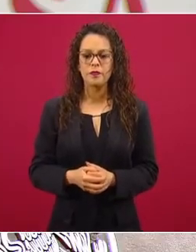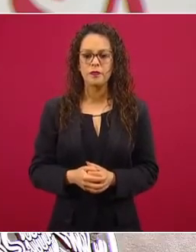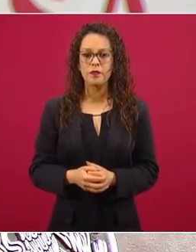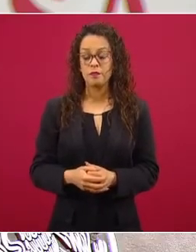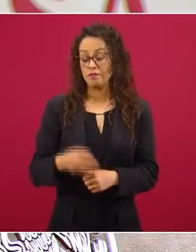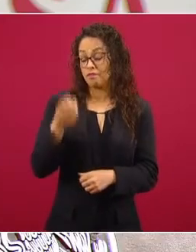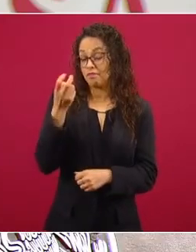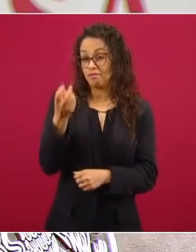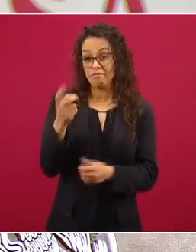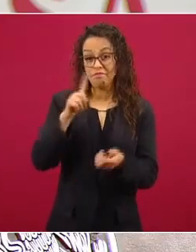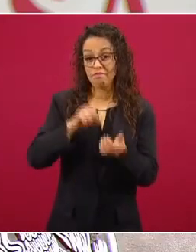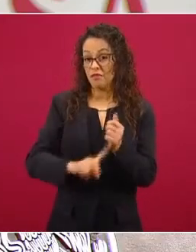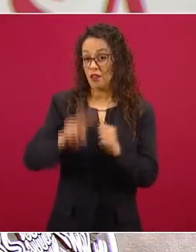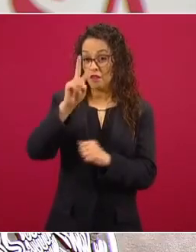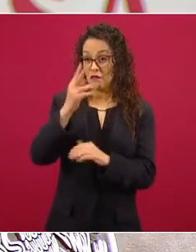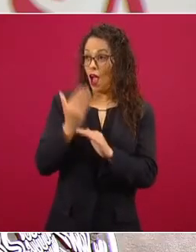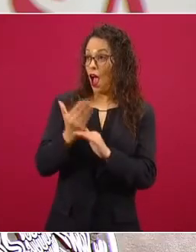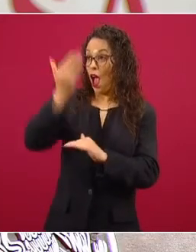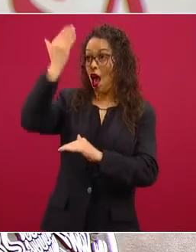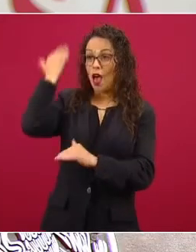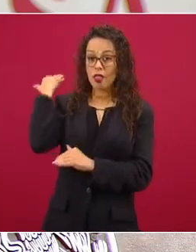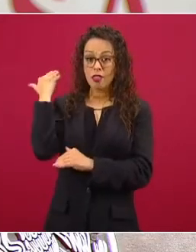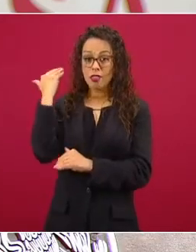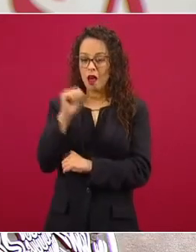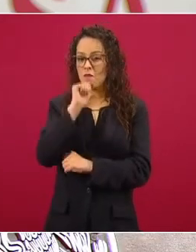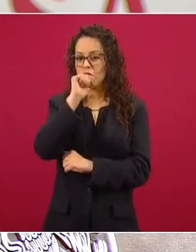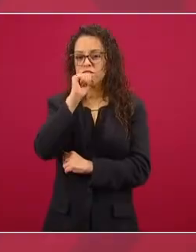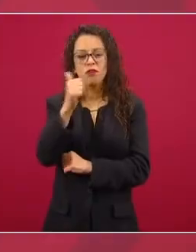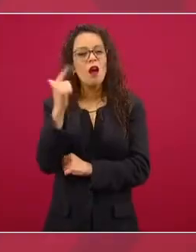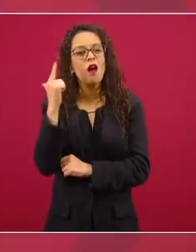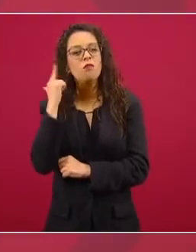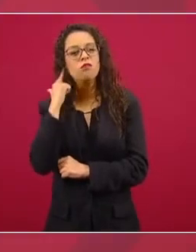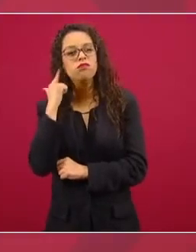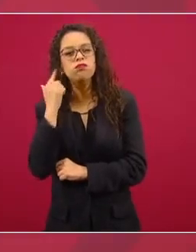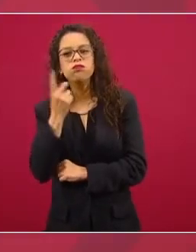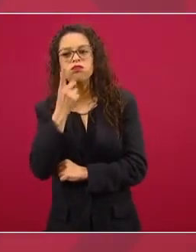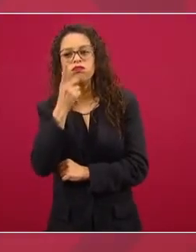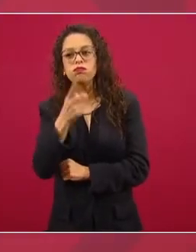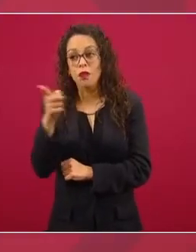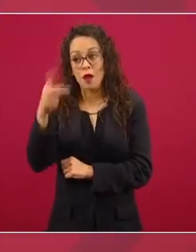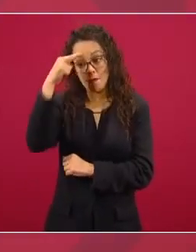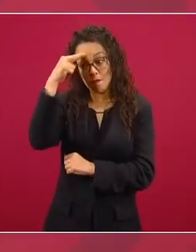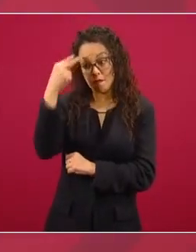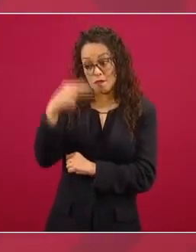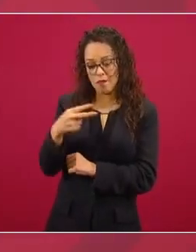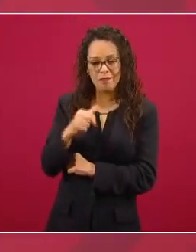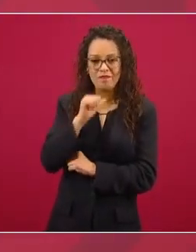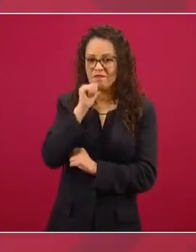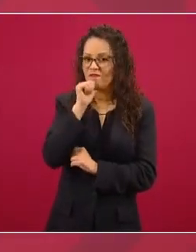había escuchado en mucho tiempo y